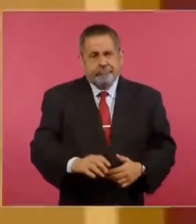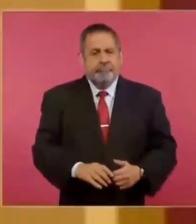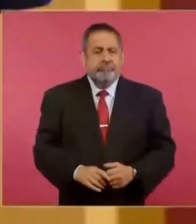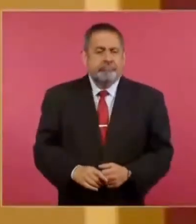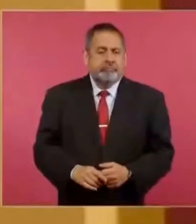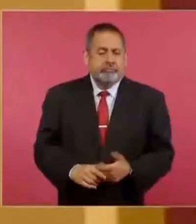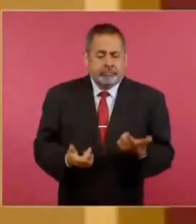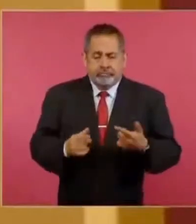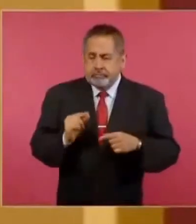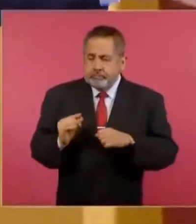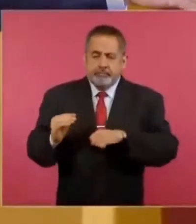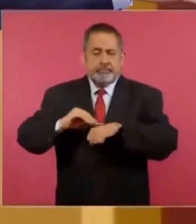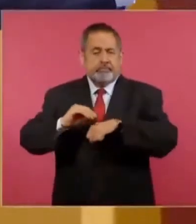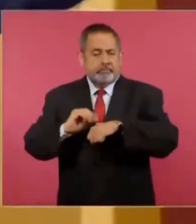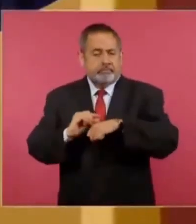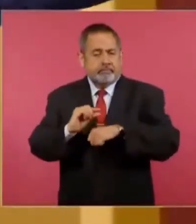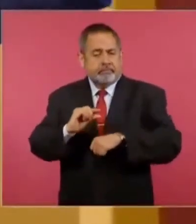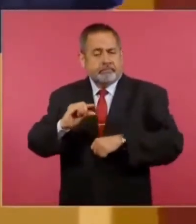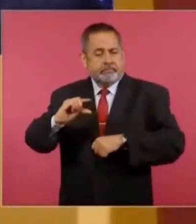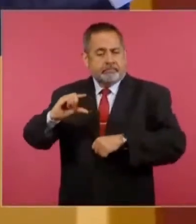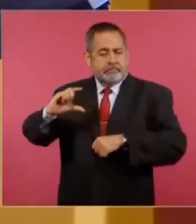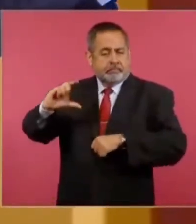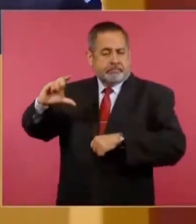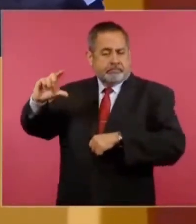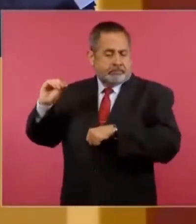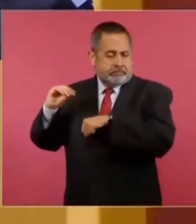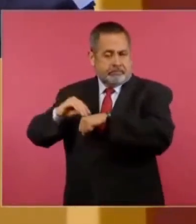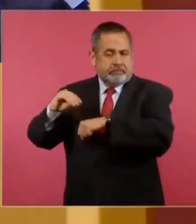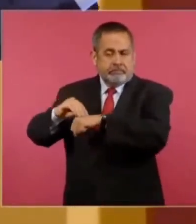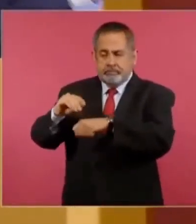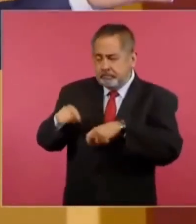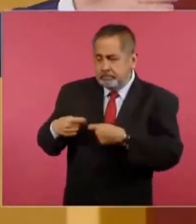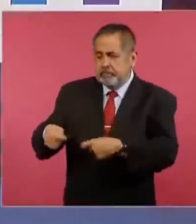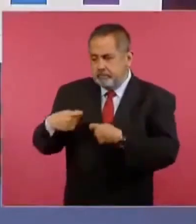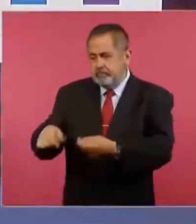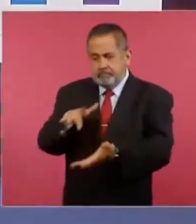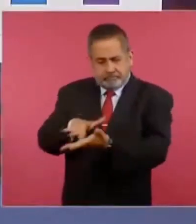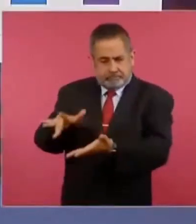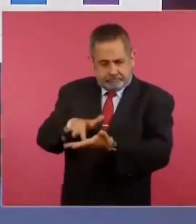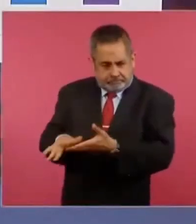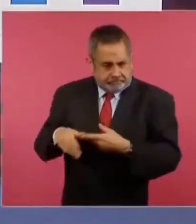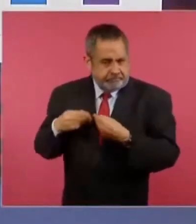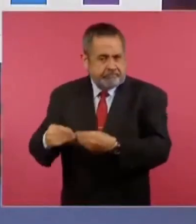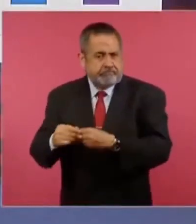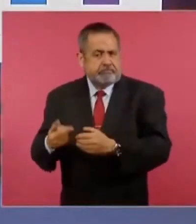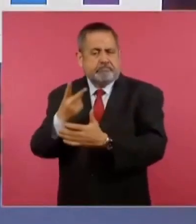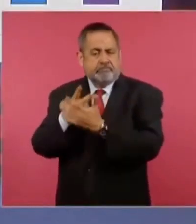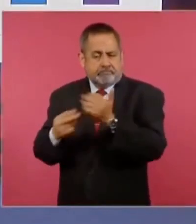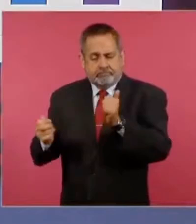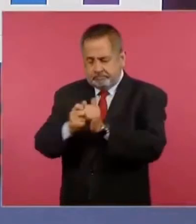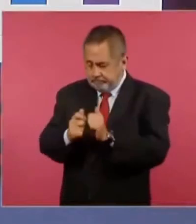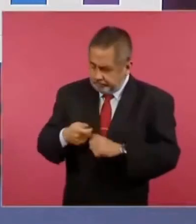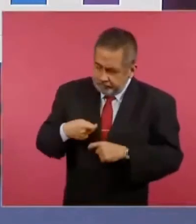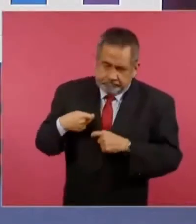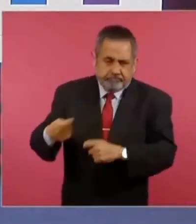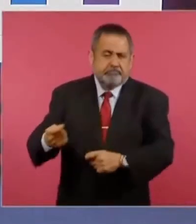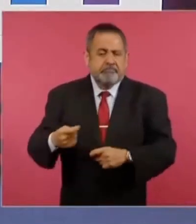y que además también reciban este apoyo, se junten las dos.